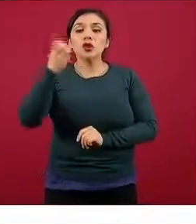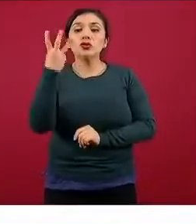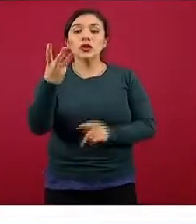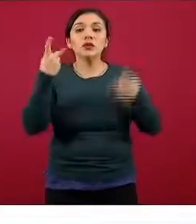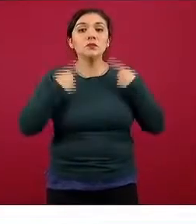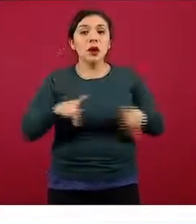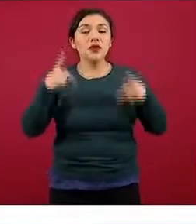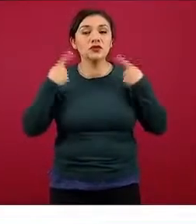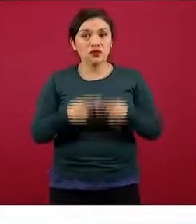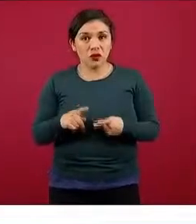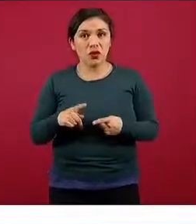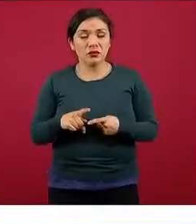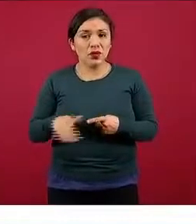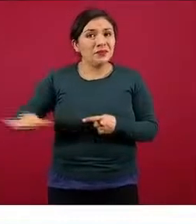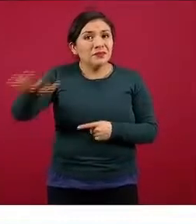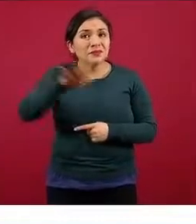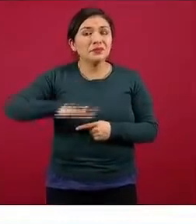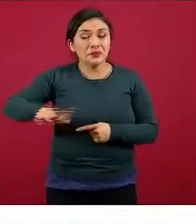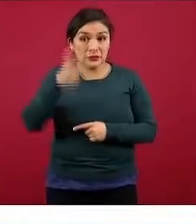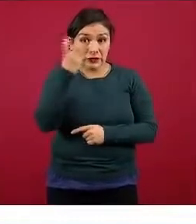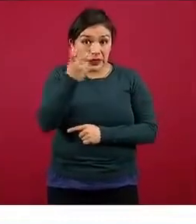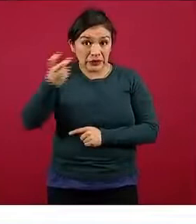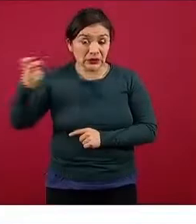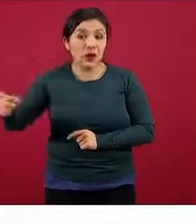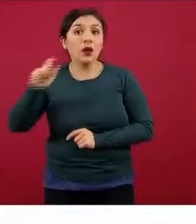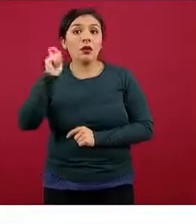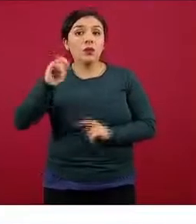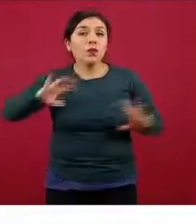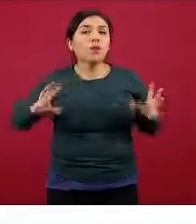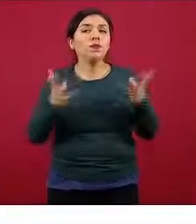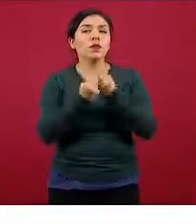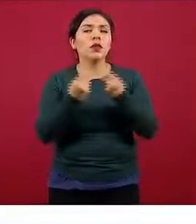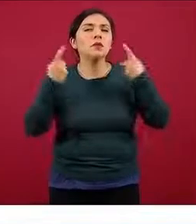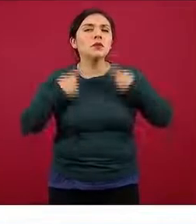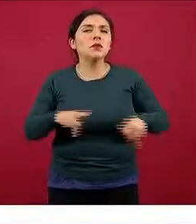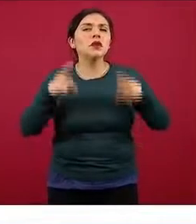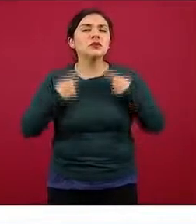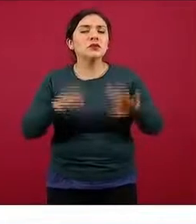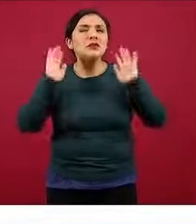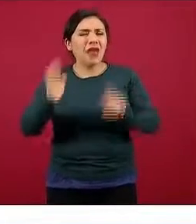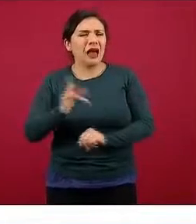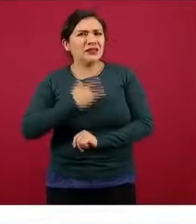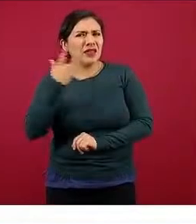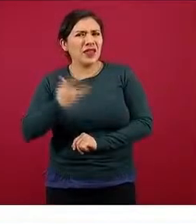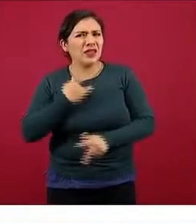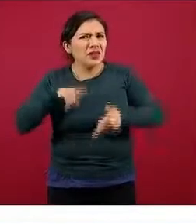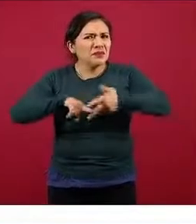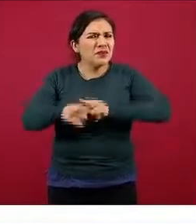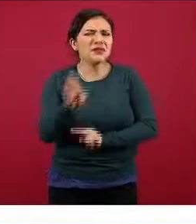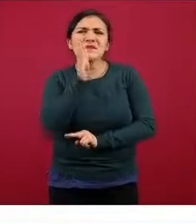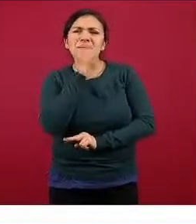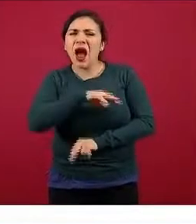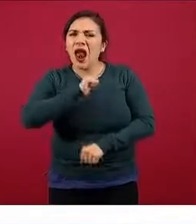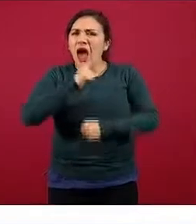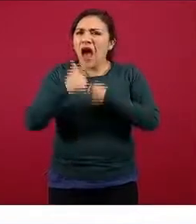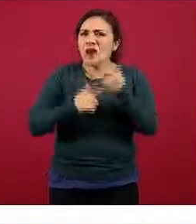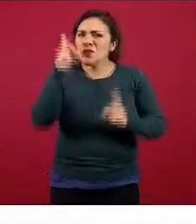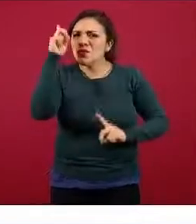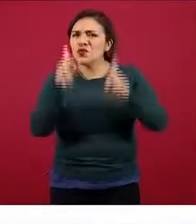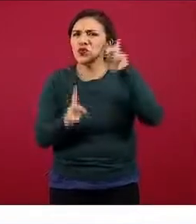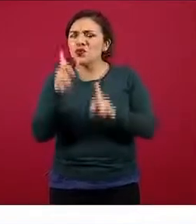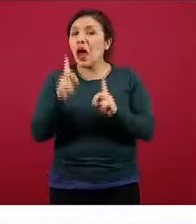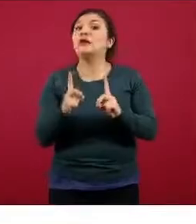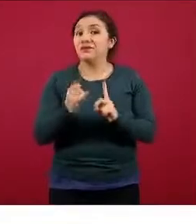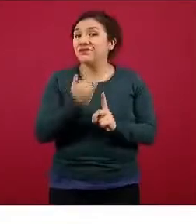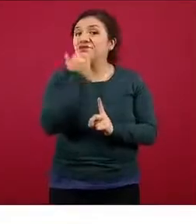3.452.803 individuos. Hay que considerar que estos son un total de individuos que tuvieron síntomas, que fueron definidos como